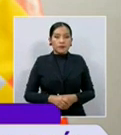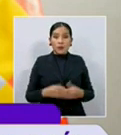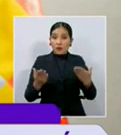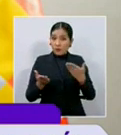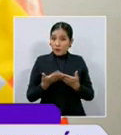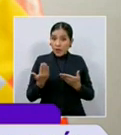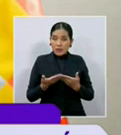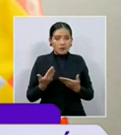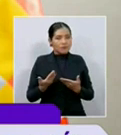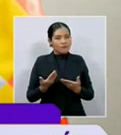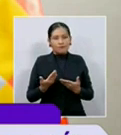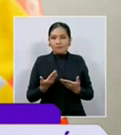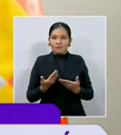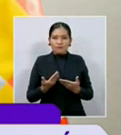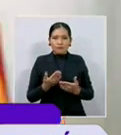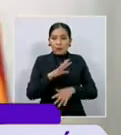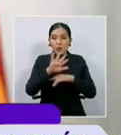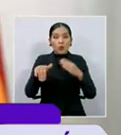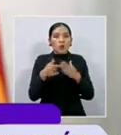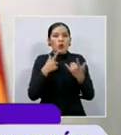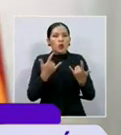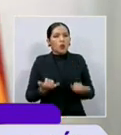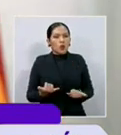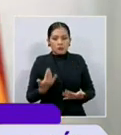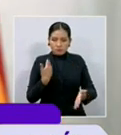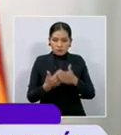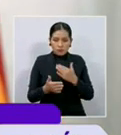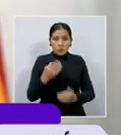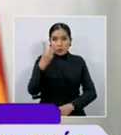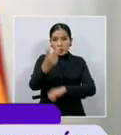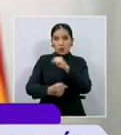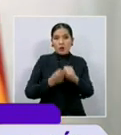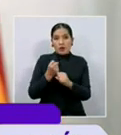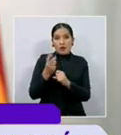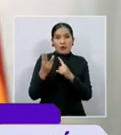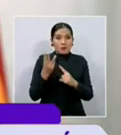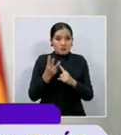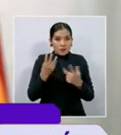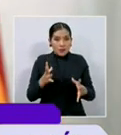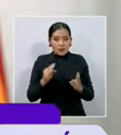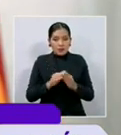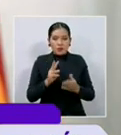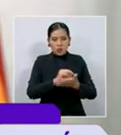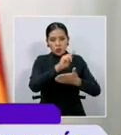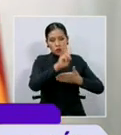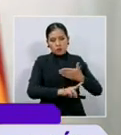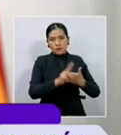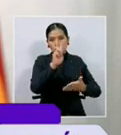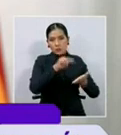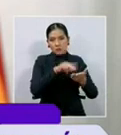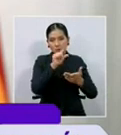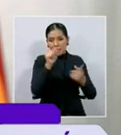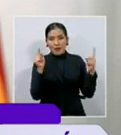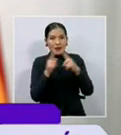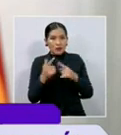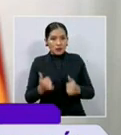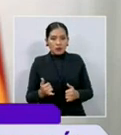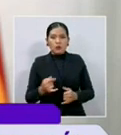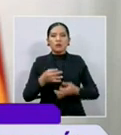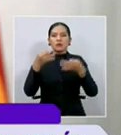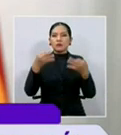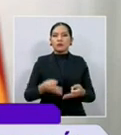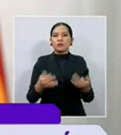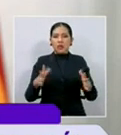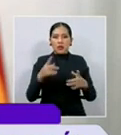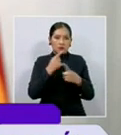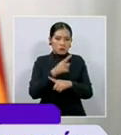fácil, hermanas y hermanos, pero hoy, a 2 años y medio de noviembre de 2020, podemos afirmar que nuestro